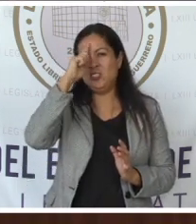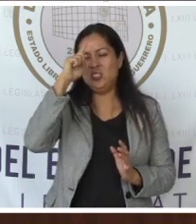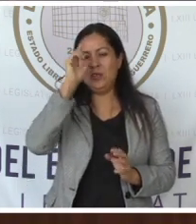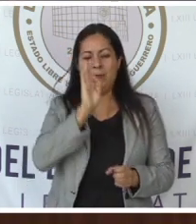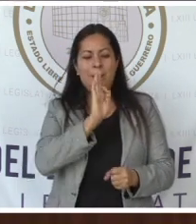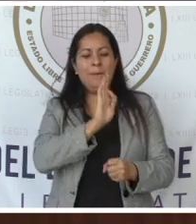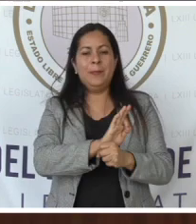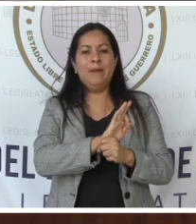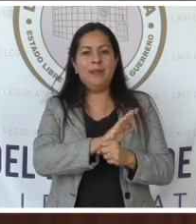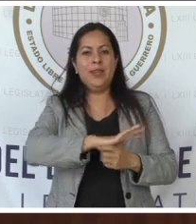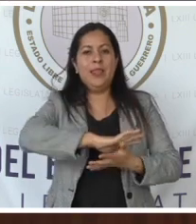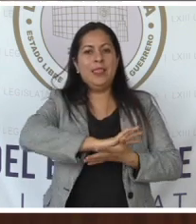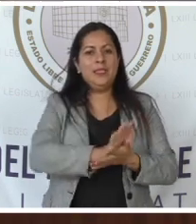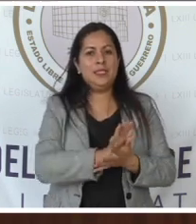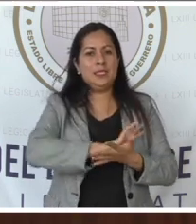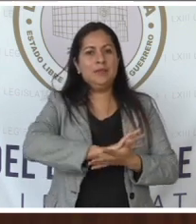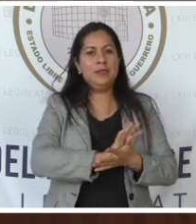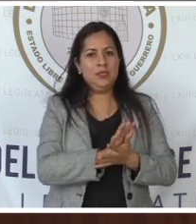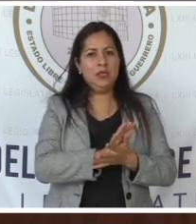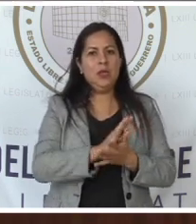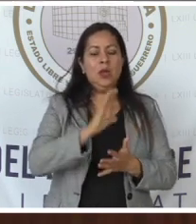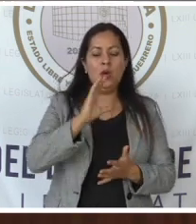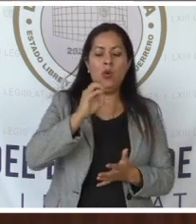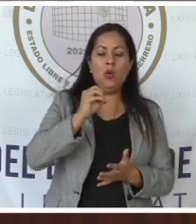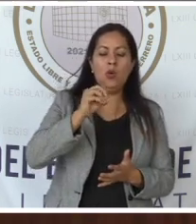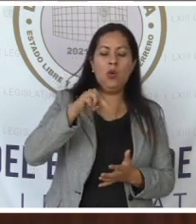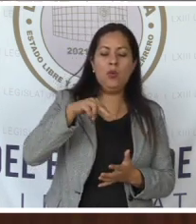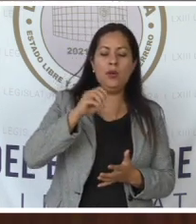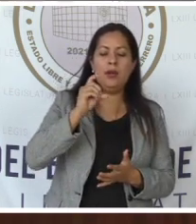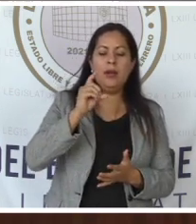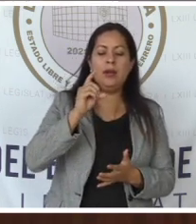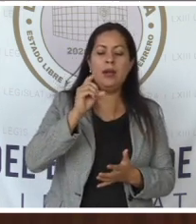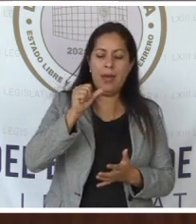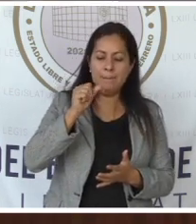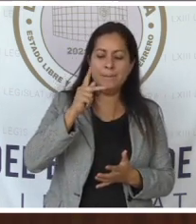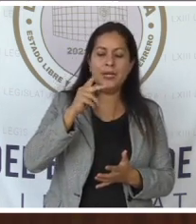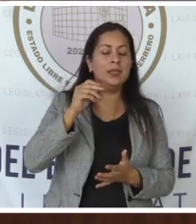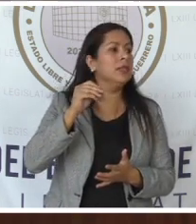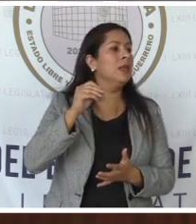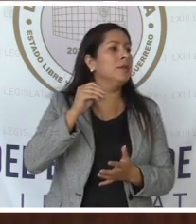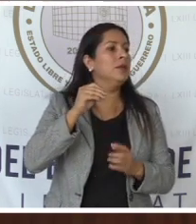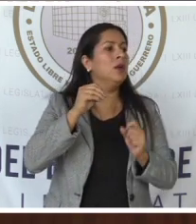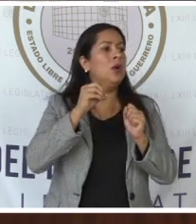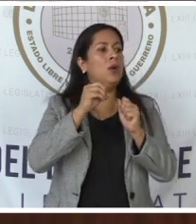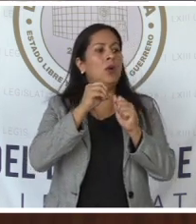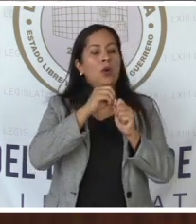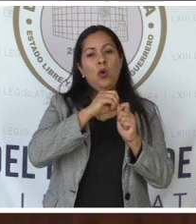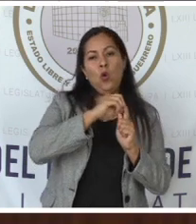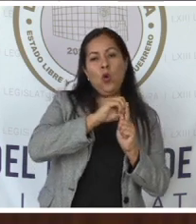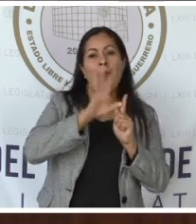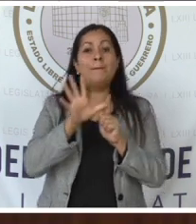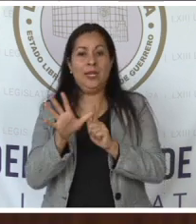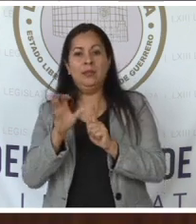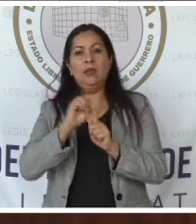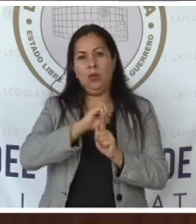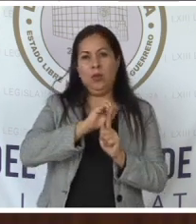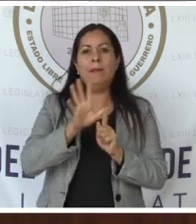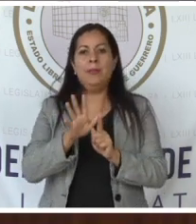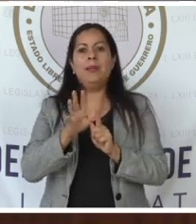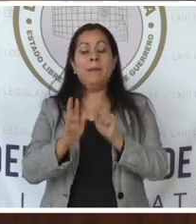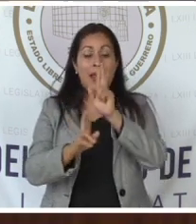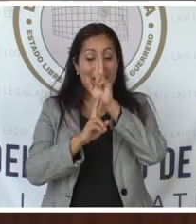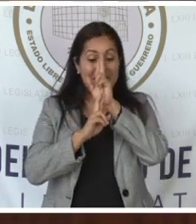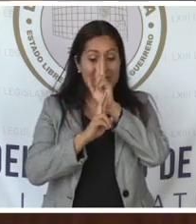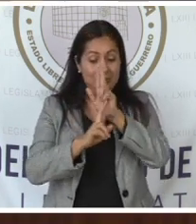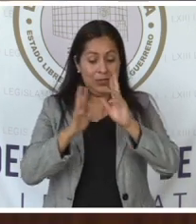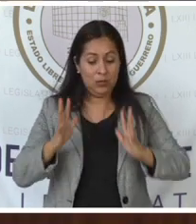Prevenir la Discriminación, CONAPRED, como órgano responsable de velar por la protección, respeto, cumplimiento